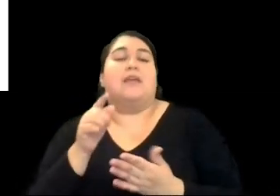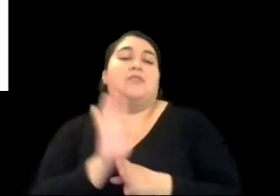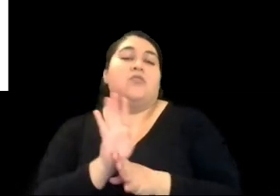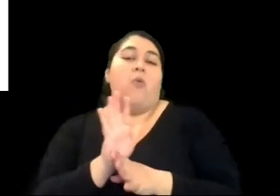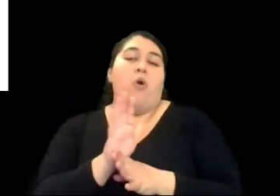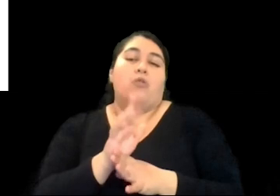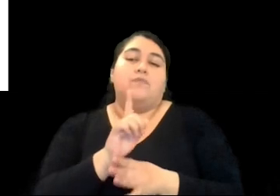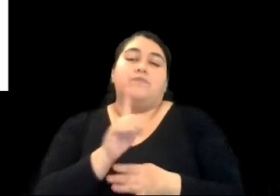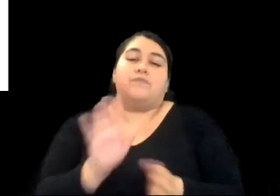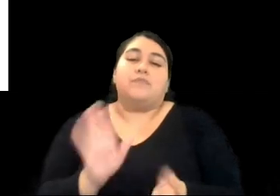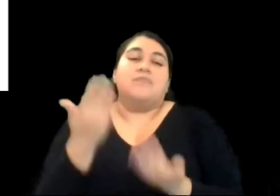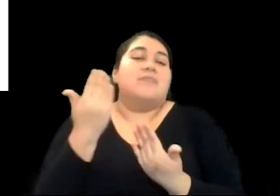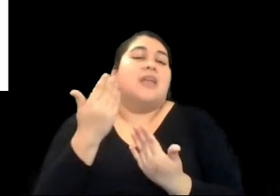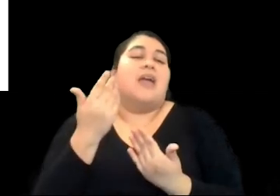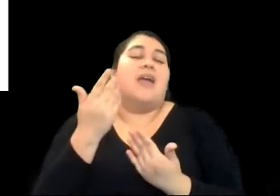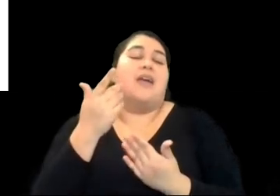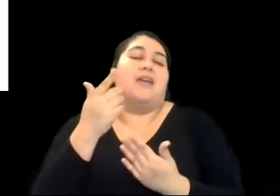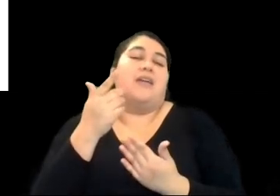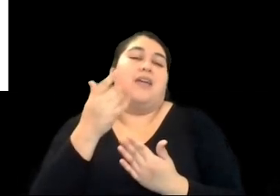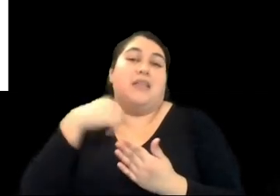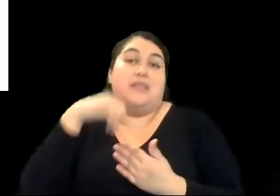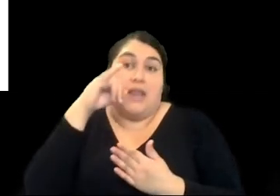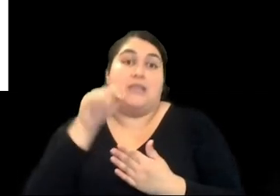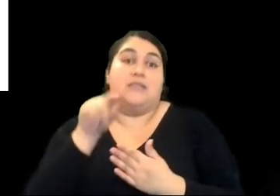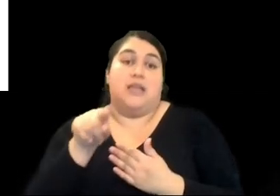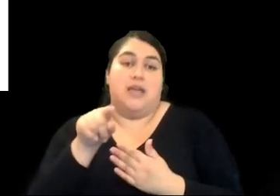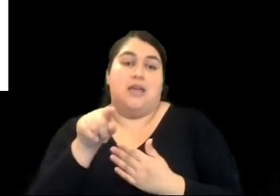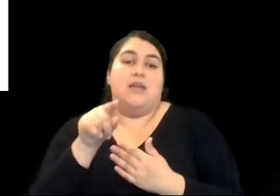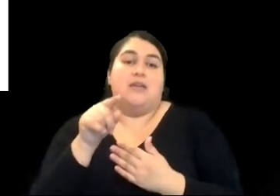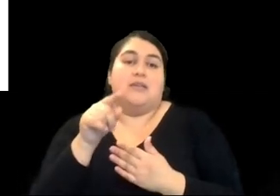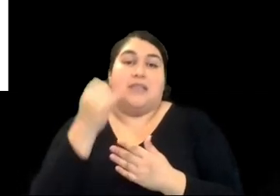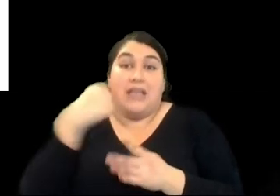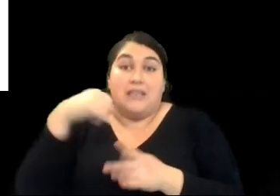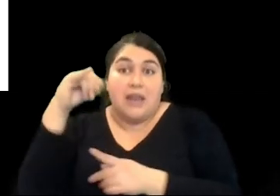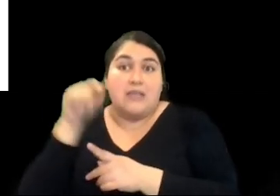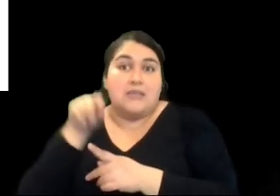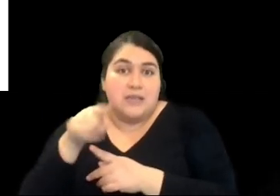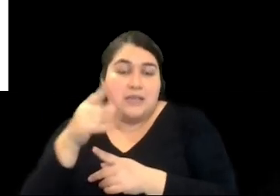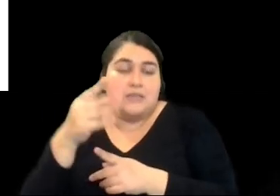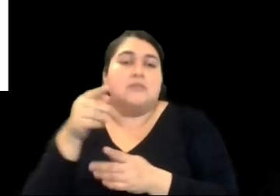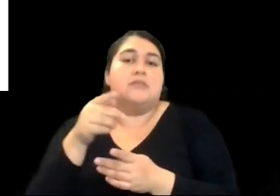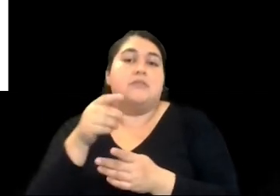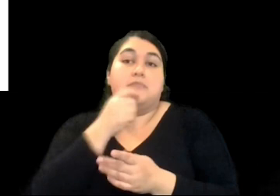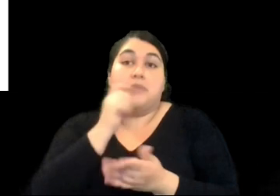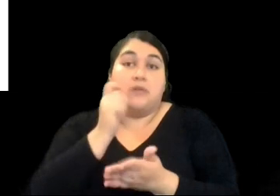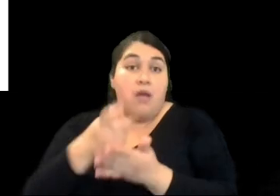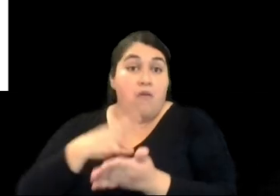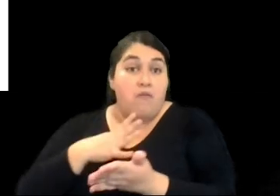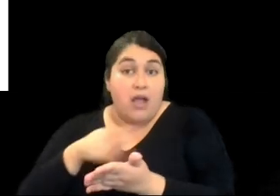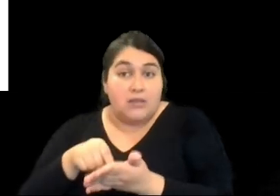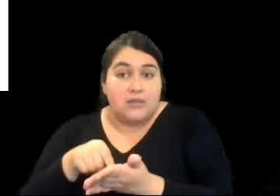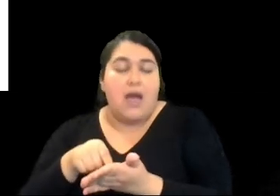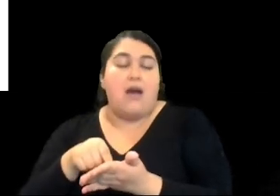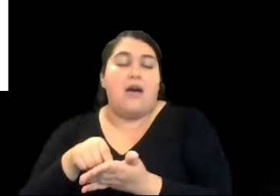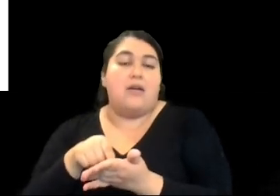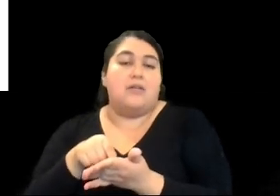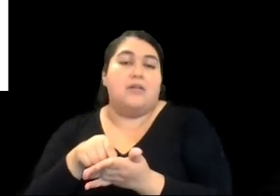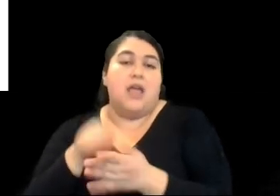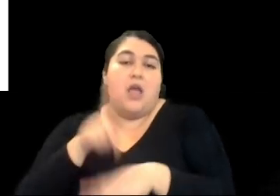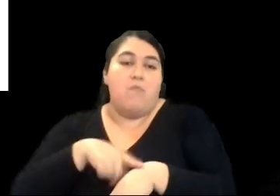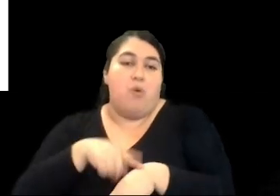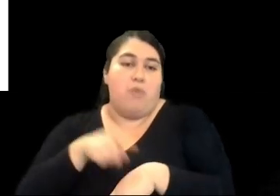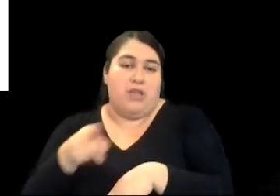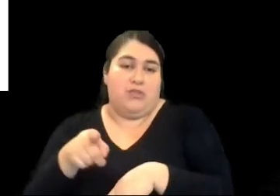los intereses del 30% de los intereses consolidados y que estén impagos al momento de realizar